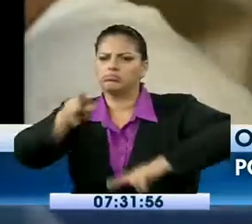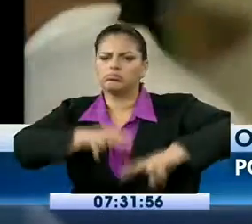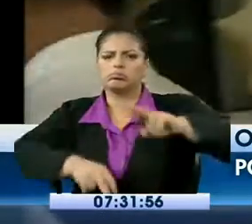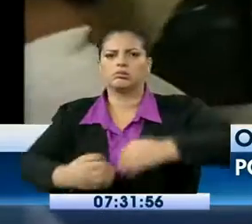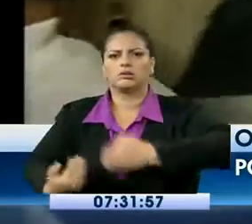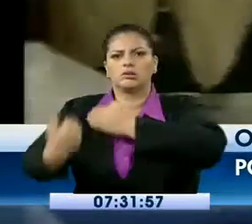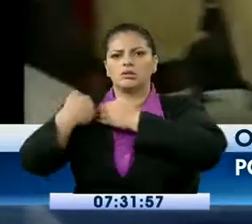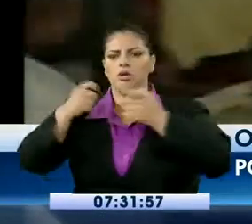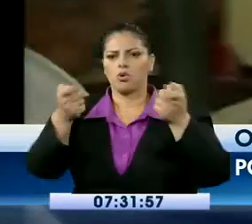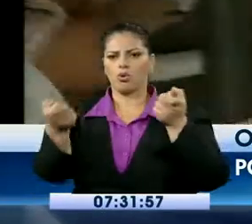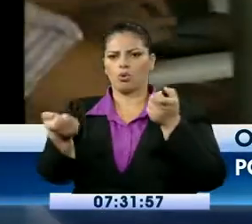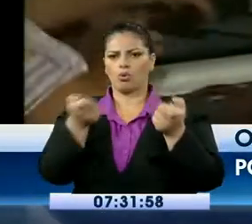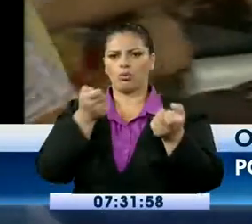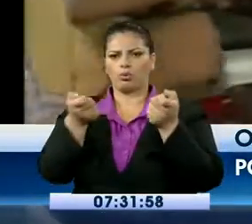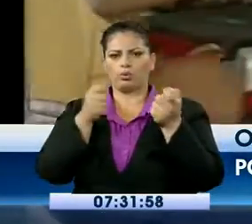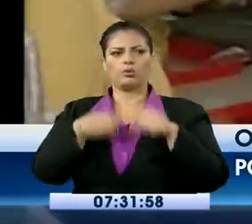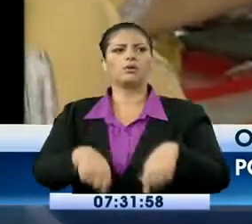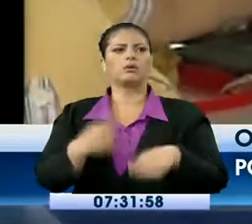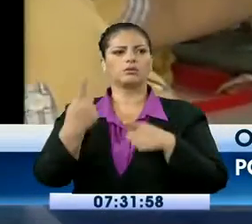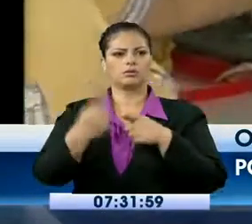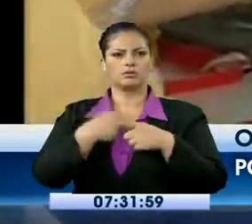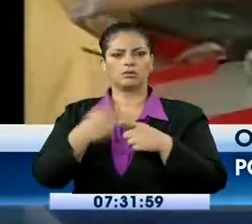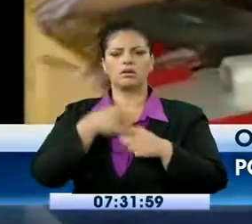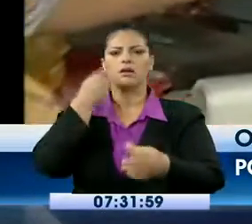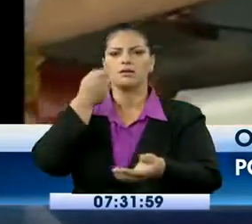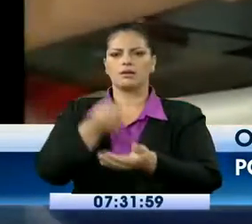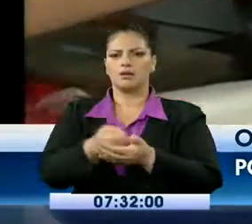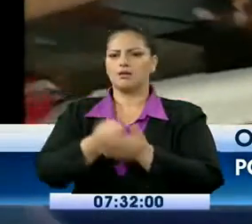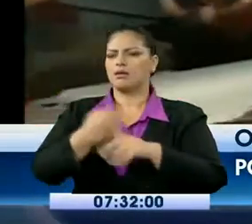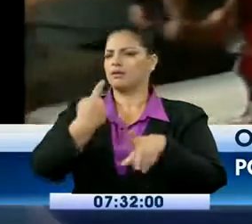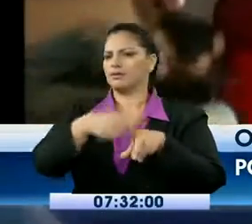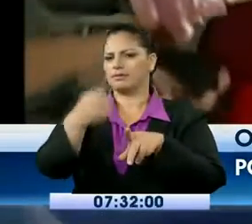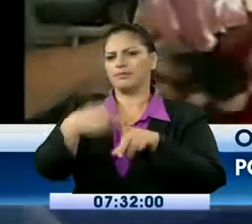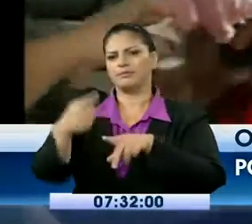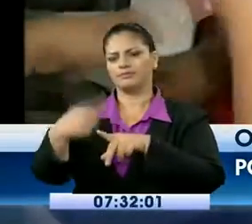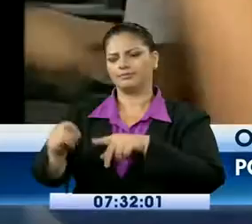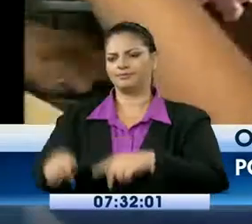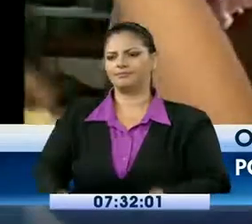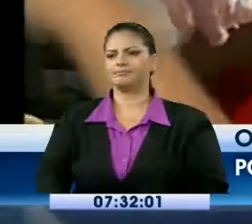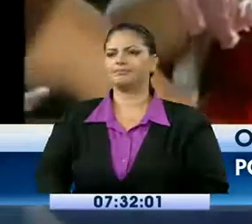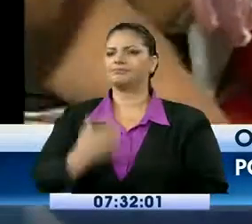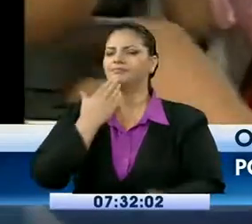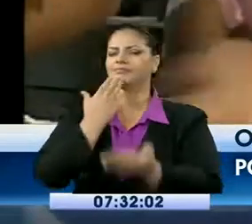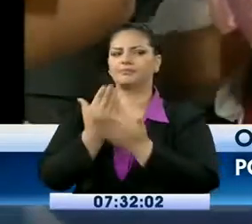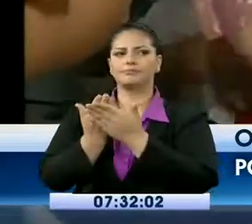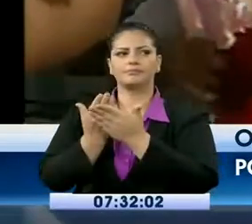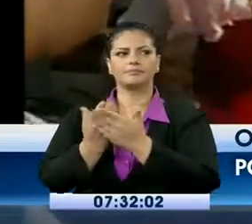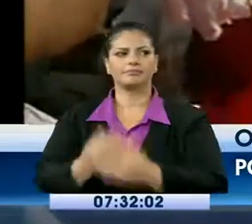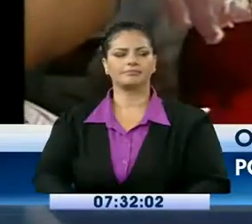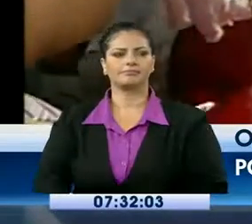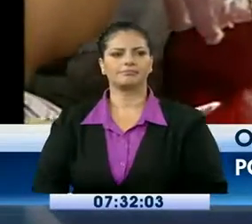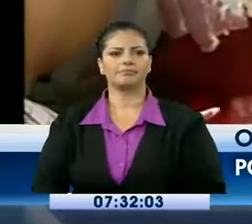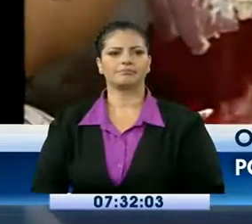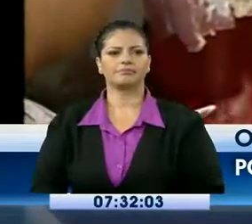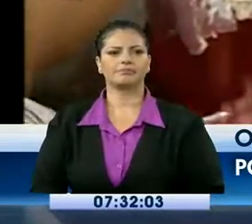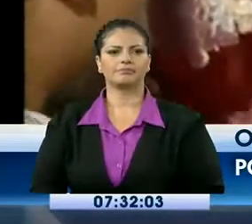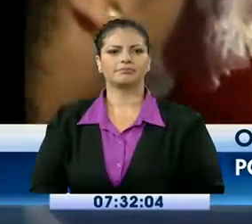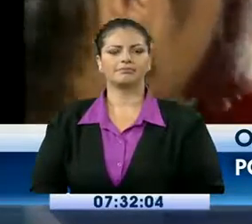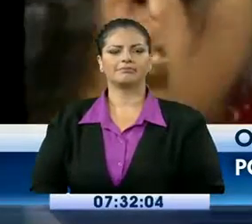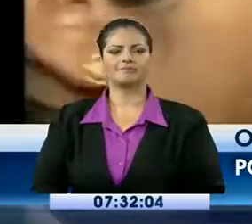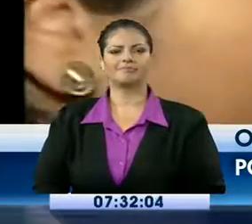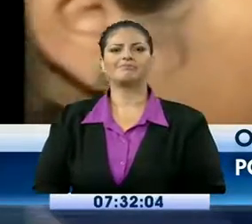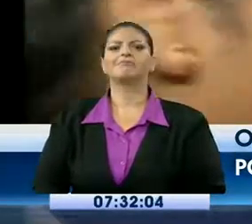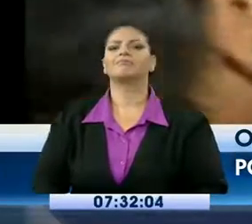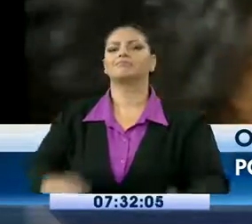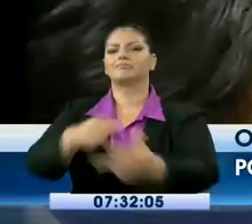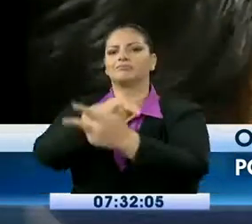control en todos estos establecimientos. Listo, muchas gracias, señor comisario. Bien, ese es el trabajo entonces que realiza... Tres comisarios